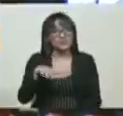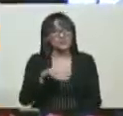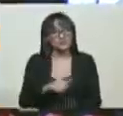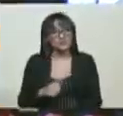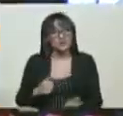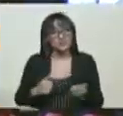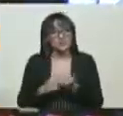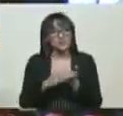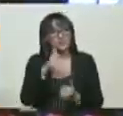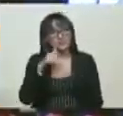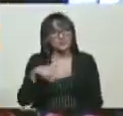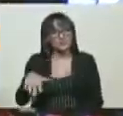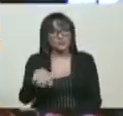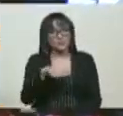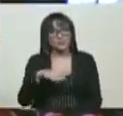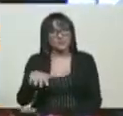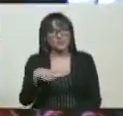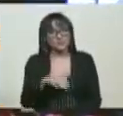apoyando al pueblo,